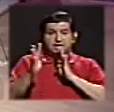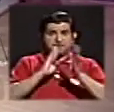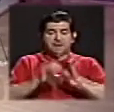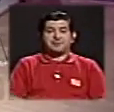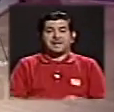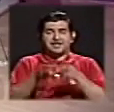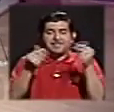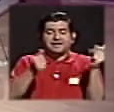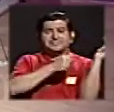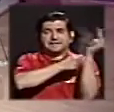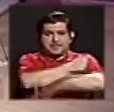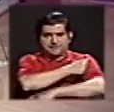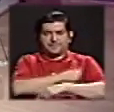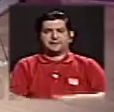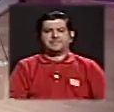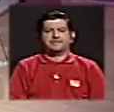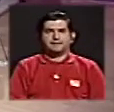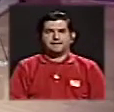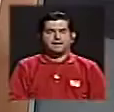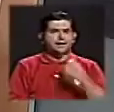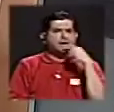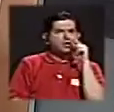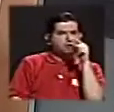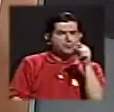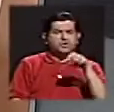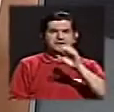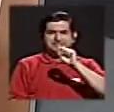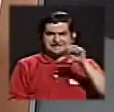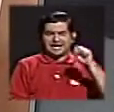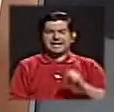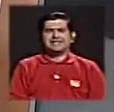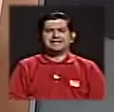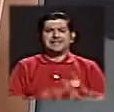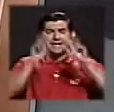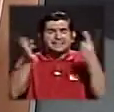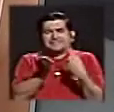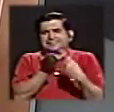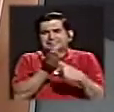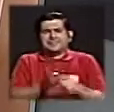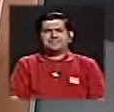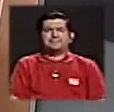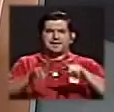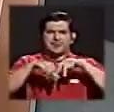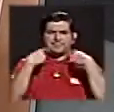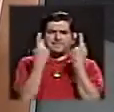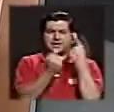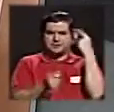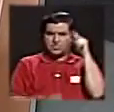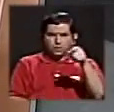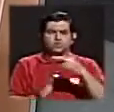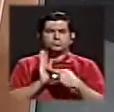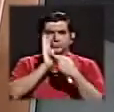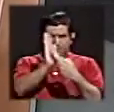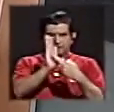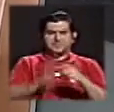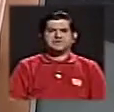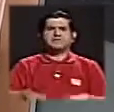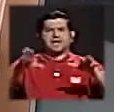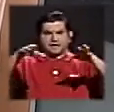de despenalización. Tal como lo dice Seidy, es un tema sumamente polémico. ¿Por qué un partido político como el que usted representa